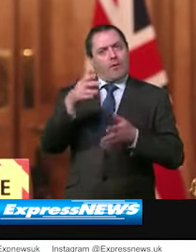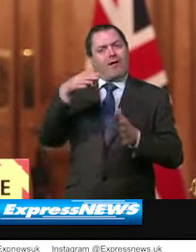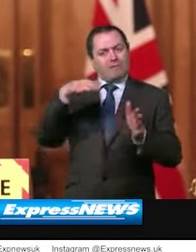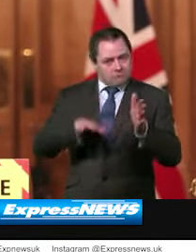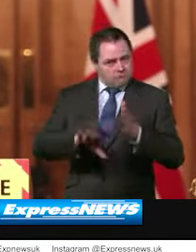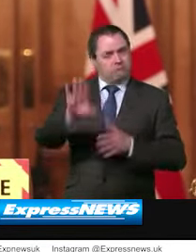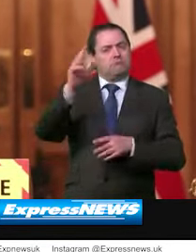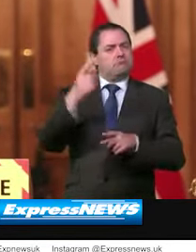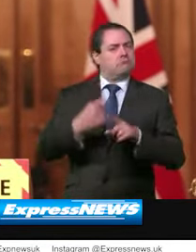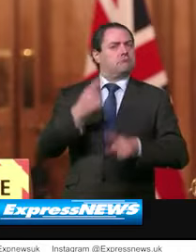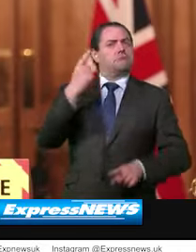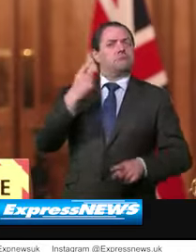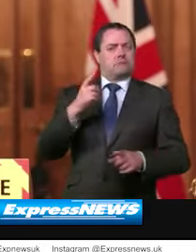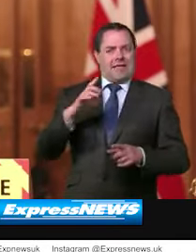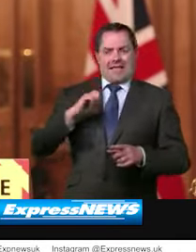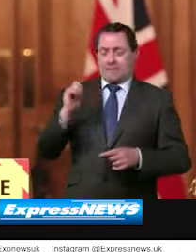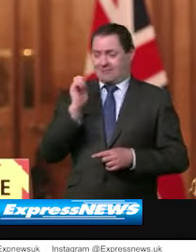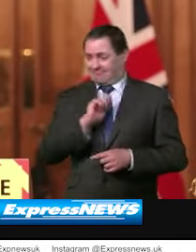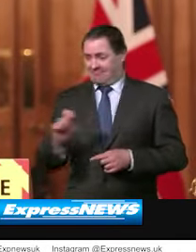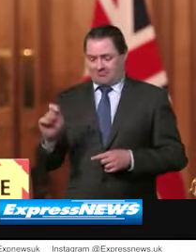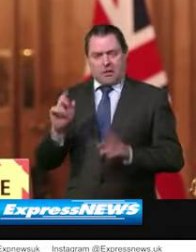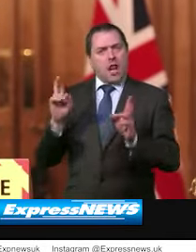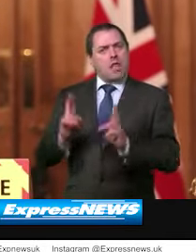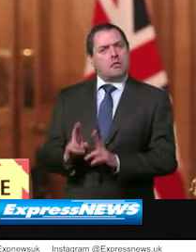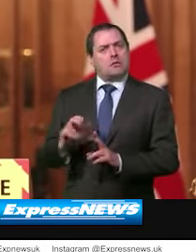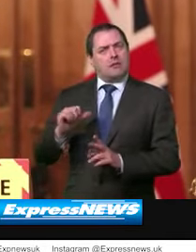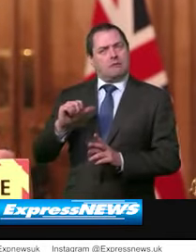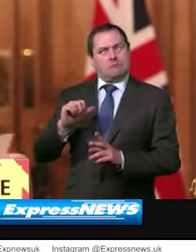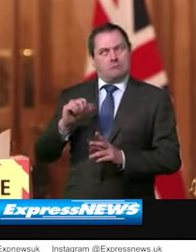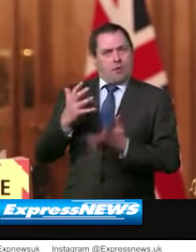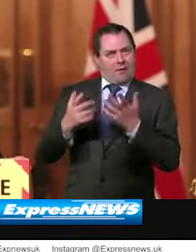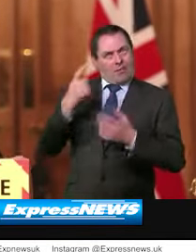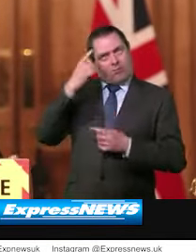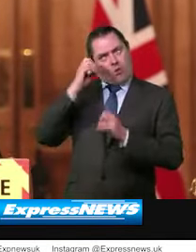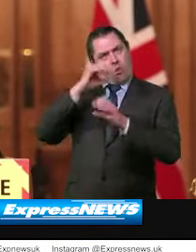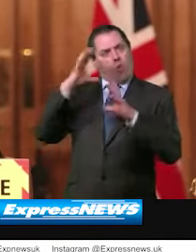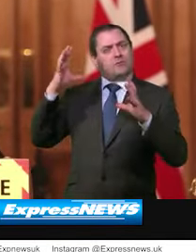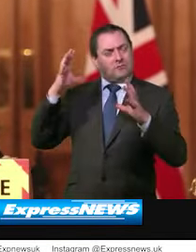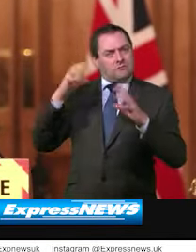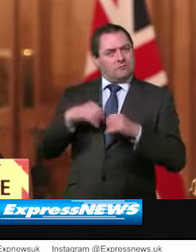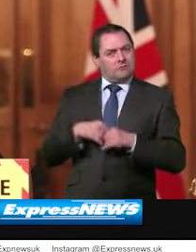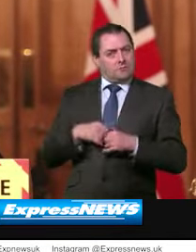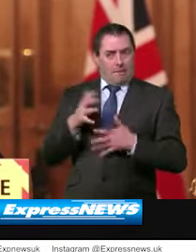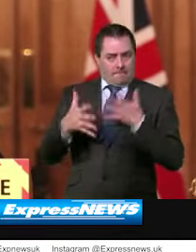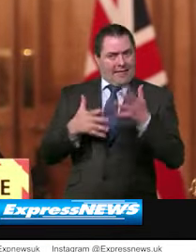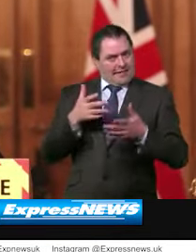puestos de trabajo pero todavía enfrentamos desafíos importantes